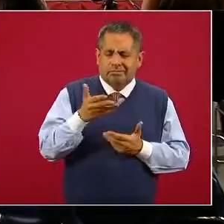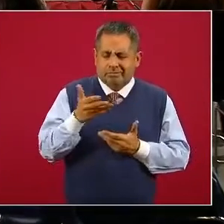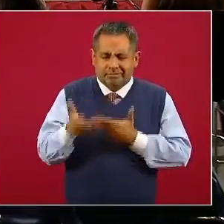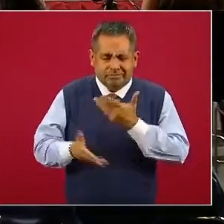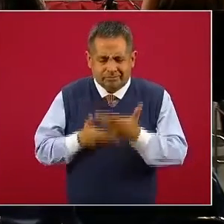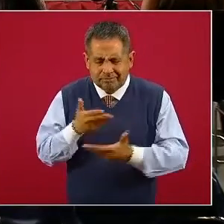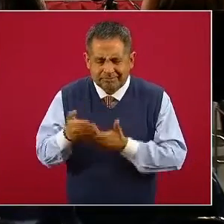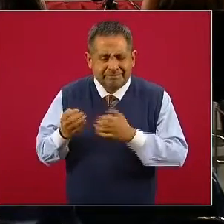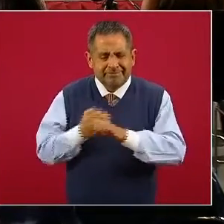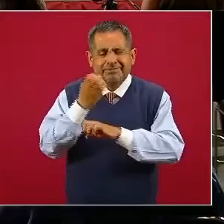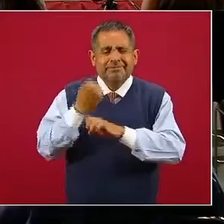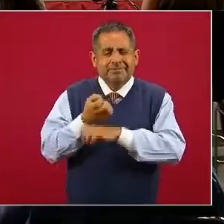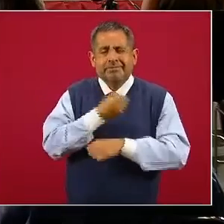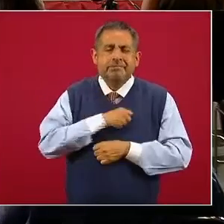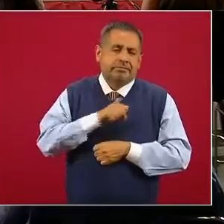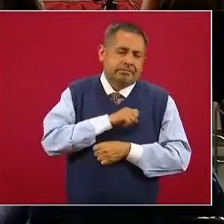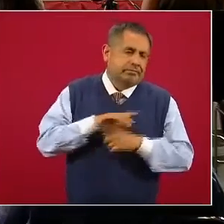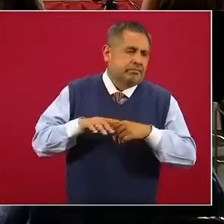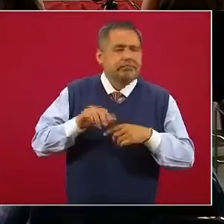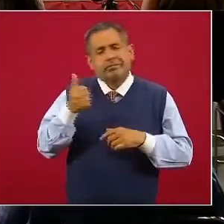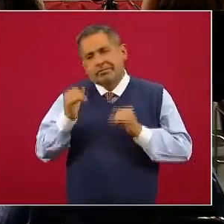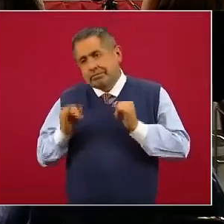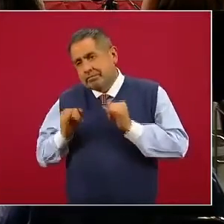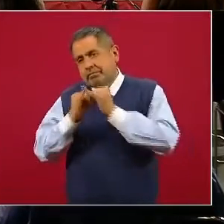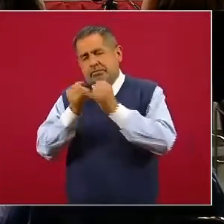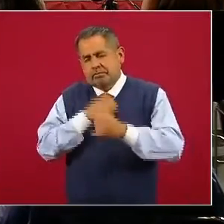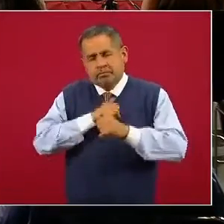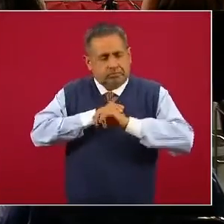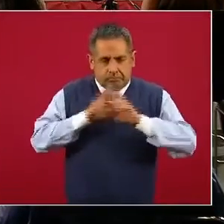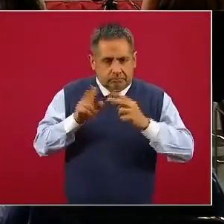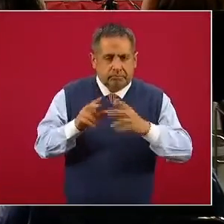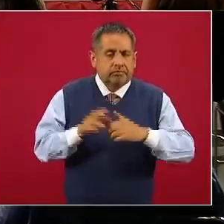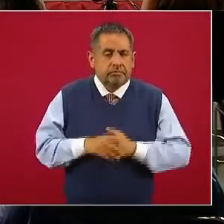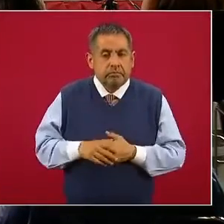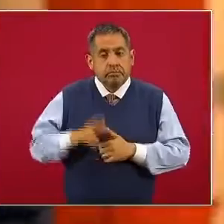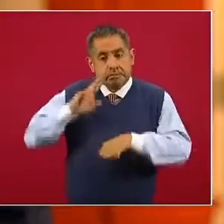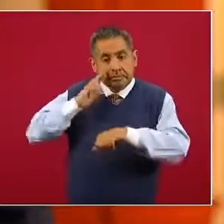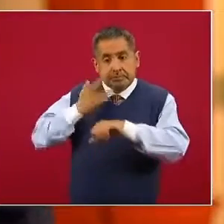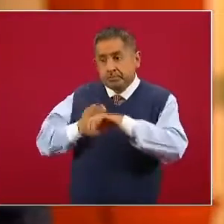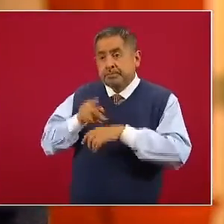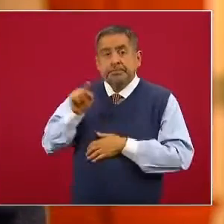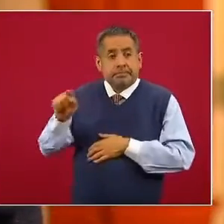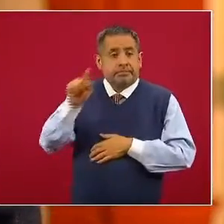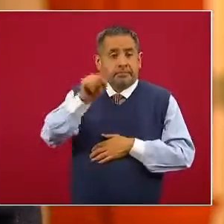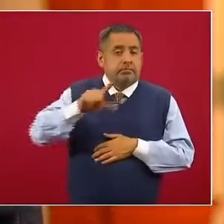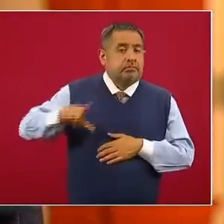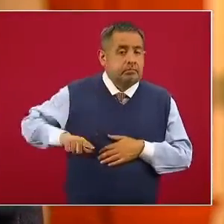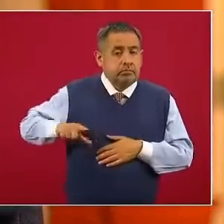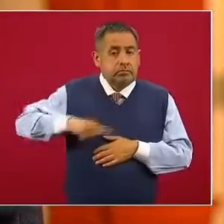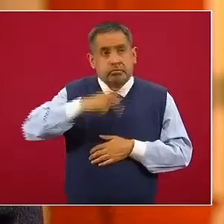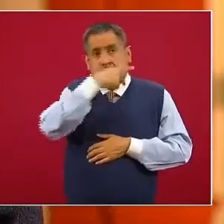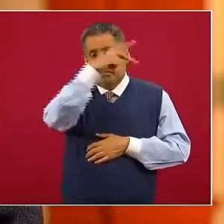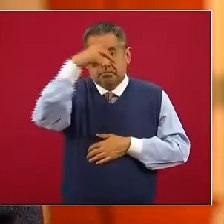Estatales de Salud. En algunos casos se llaman institutos de salud. Es responsabilidad del gobierno del estado.